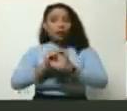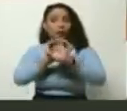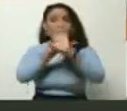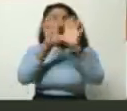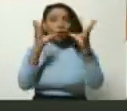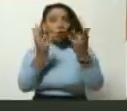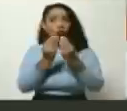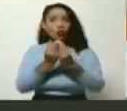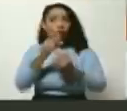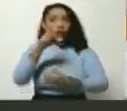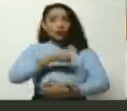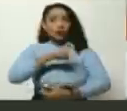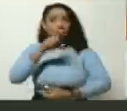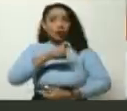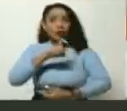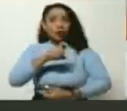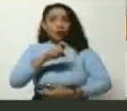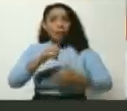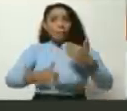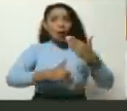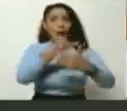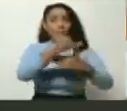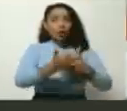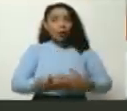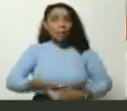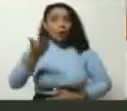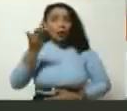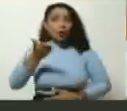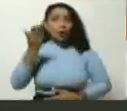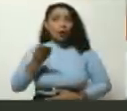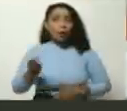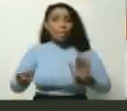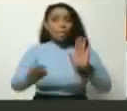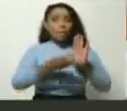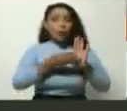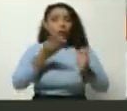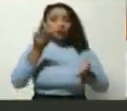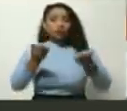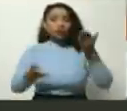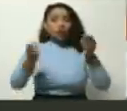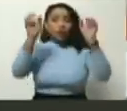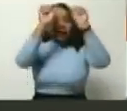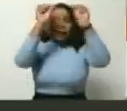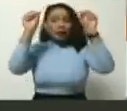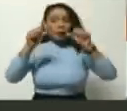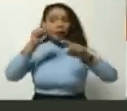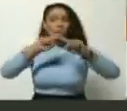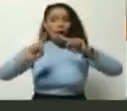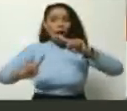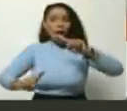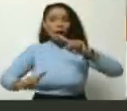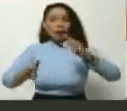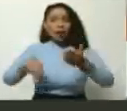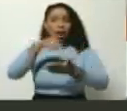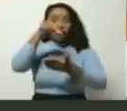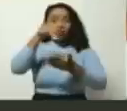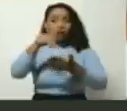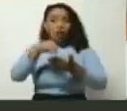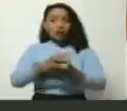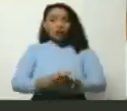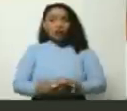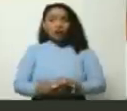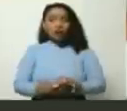de necesidades y proyectos fundamentales para la estabilización del sistema eléctrico nacional.